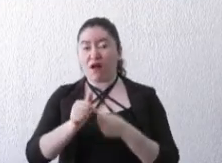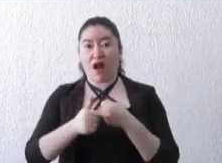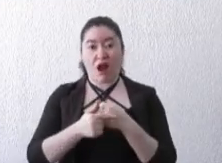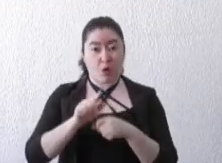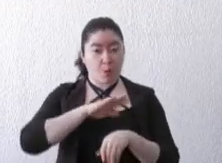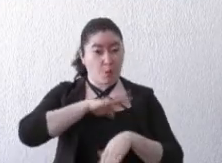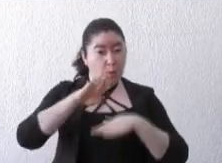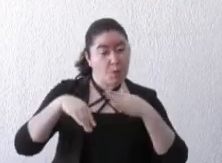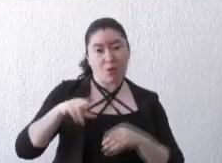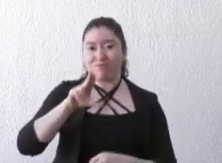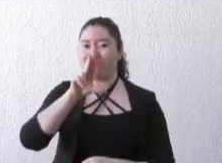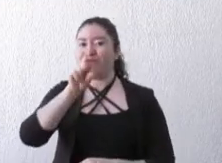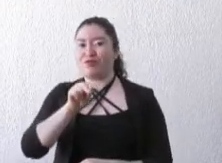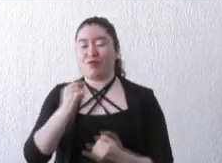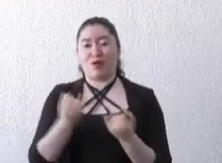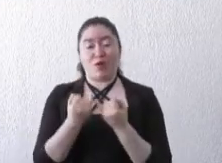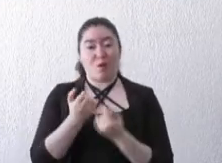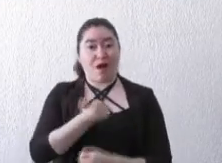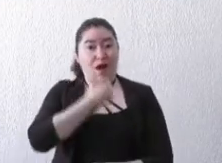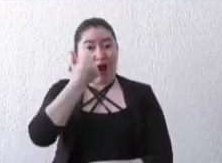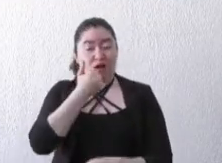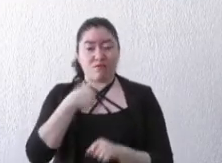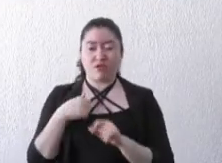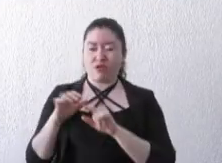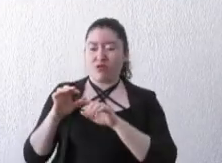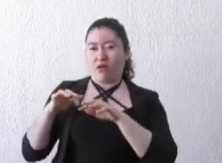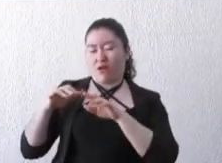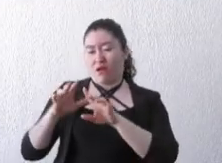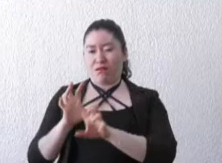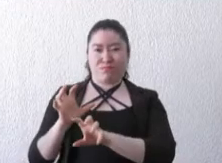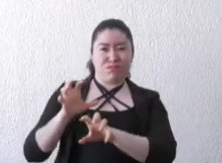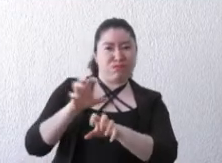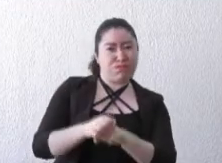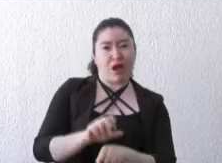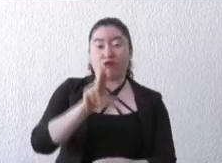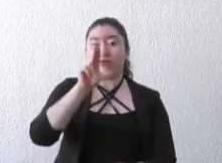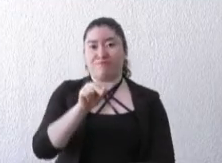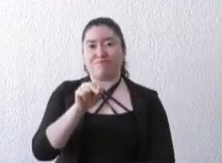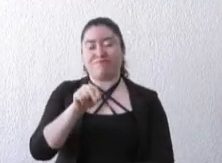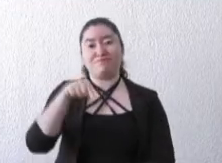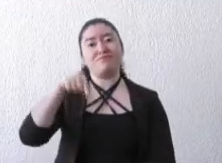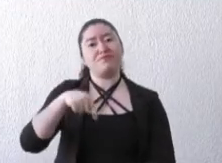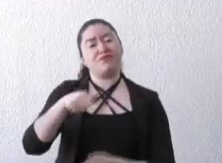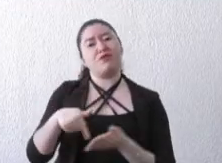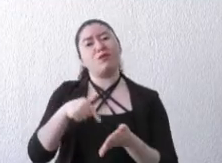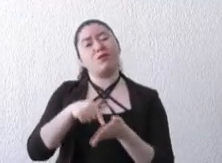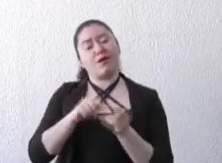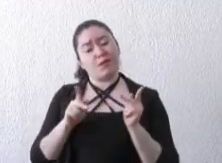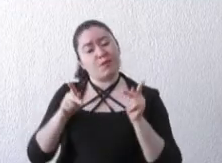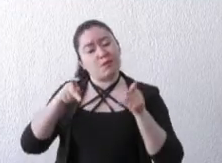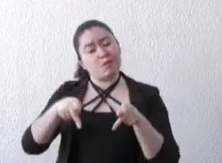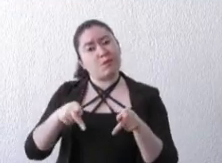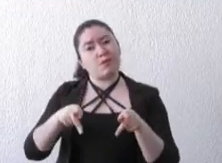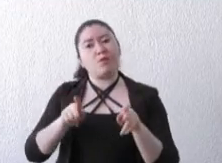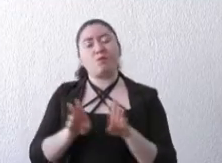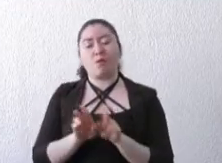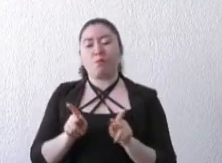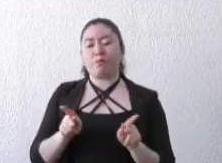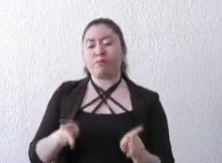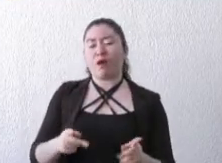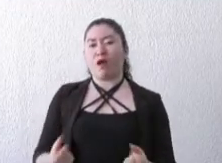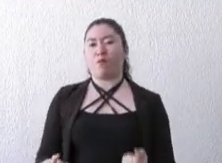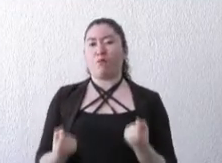un movimiento estudiantil. Y obvio, aquí que iba a ser una funeraria, ahora este lugar va a